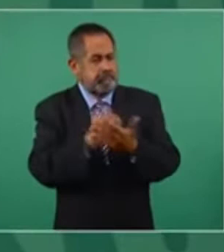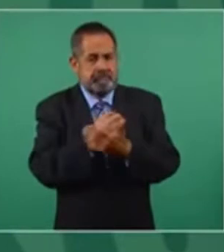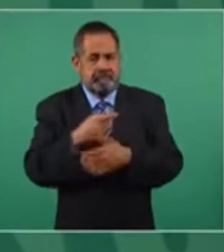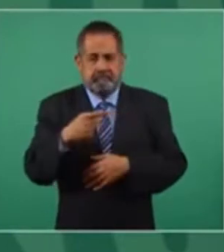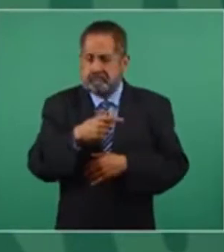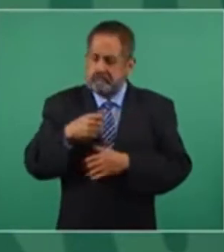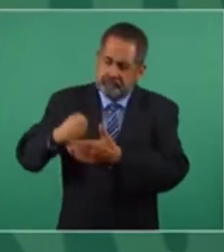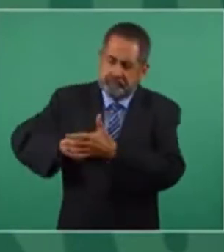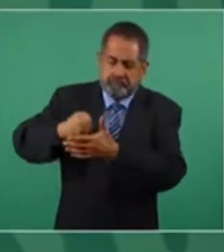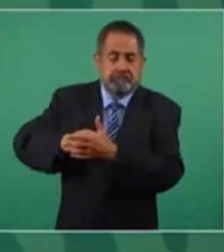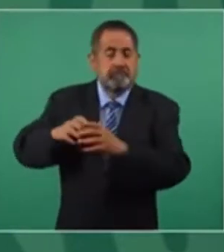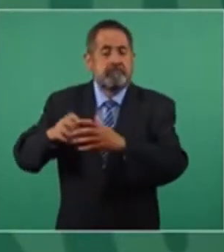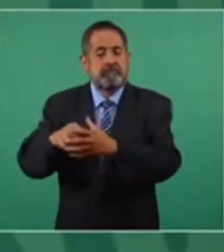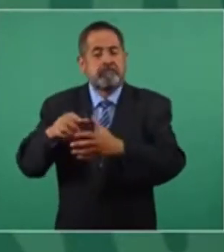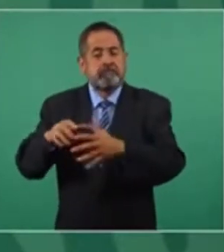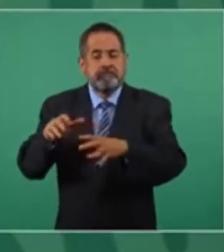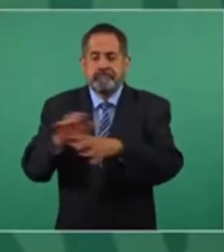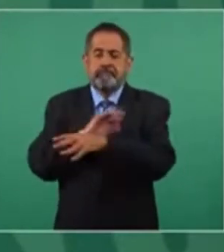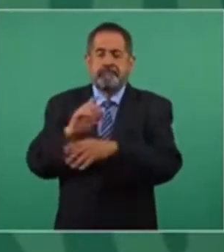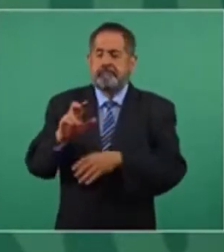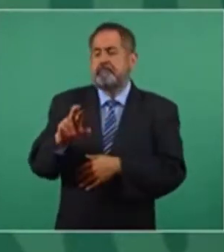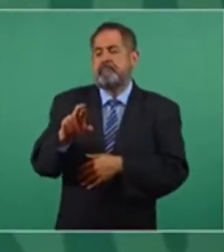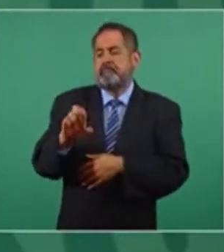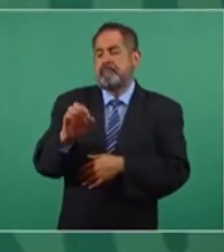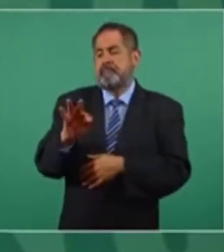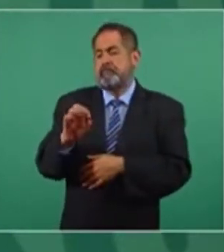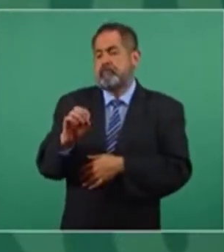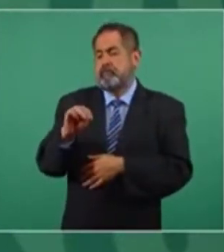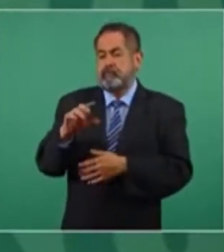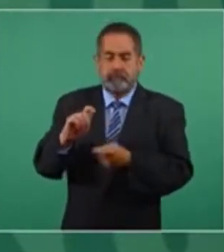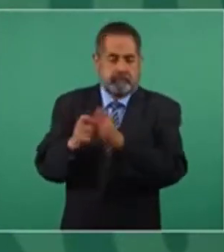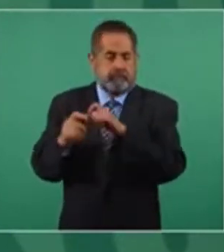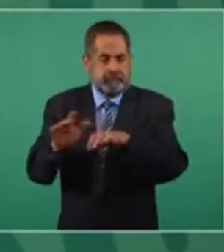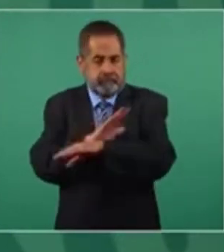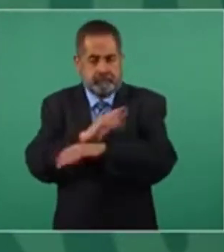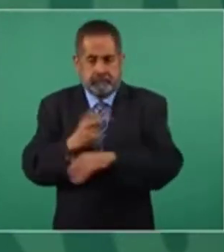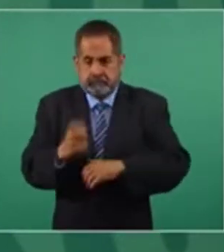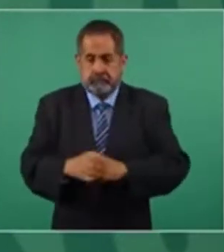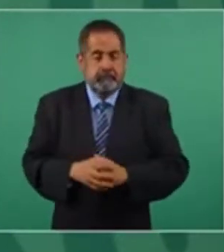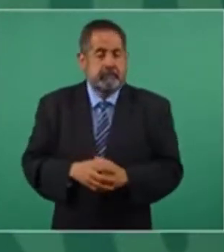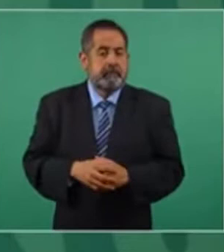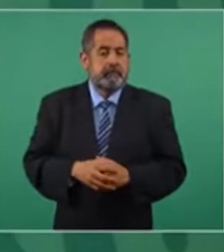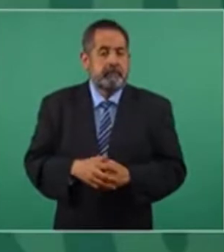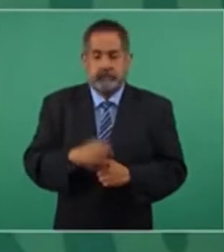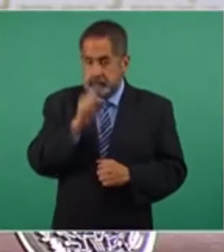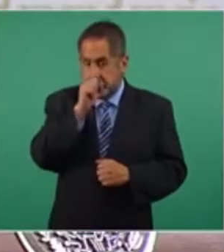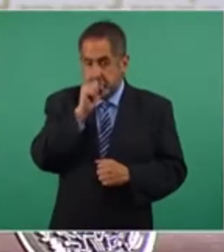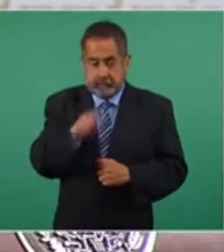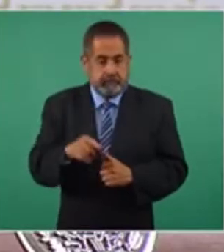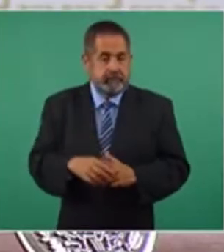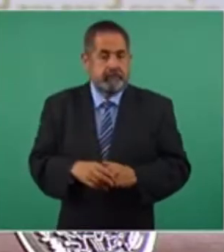el movimiento de reforma. Y no solo eso, se